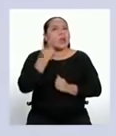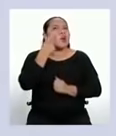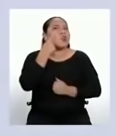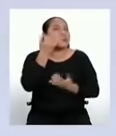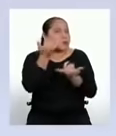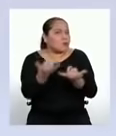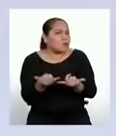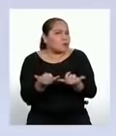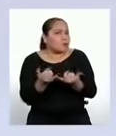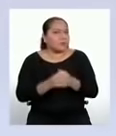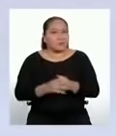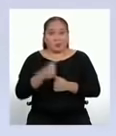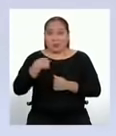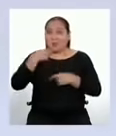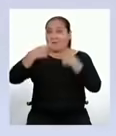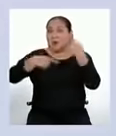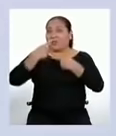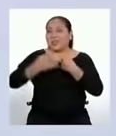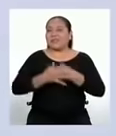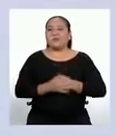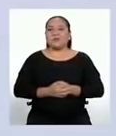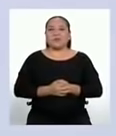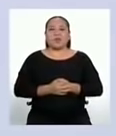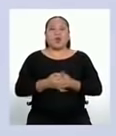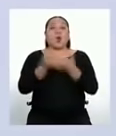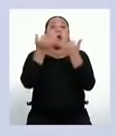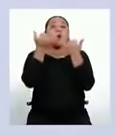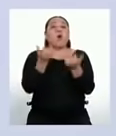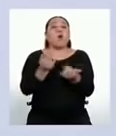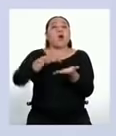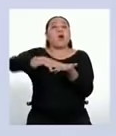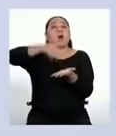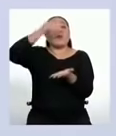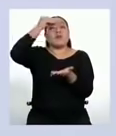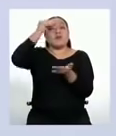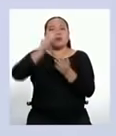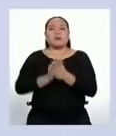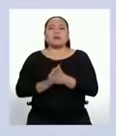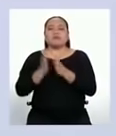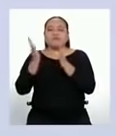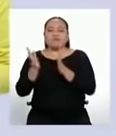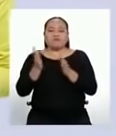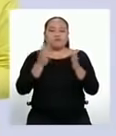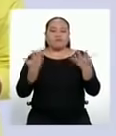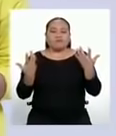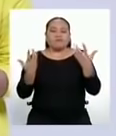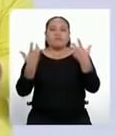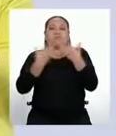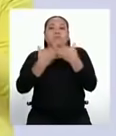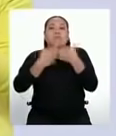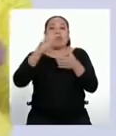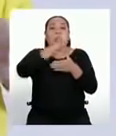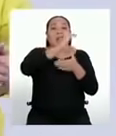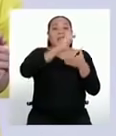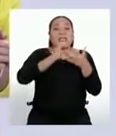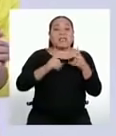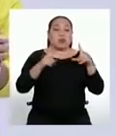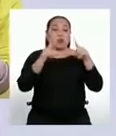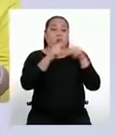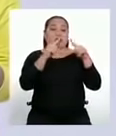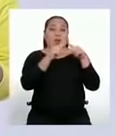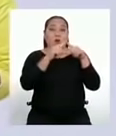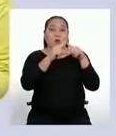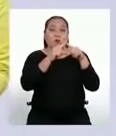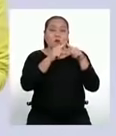conoceremos el día de hoy? Pues yo te voy a comentar. Hoy aprenderemos a establecer relaciones entre las características de los lados de un